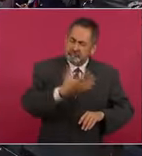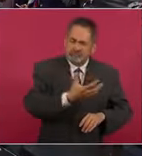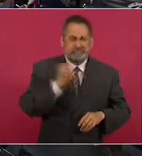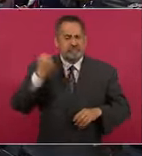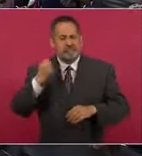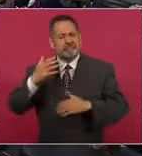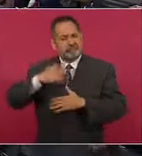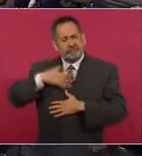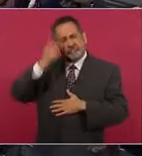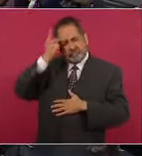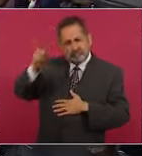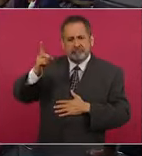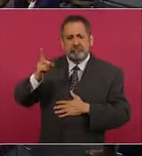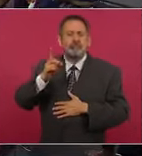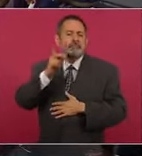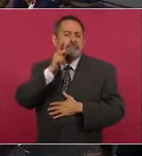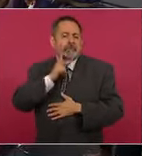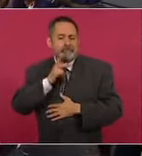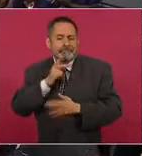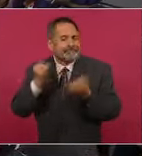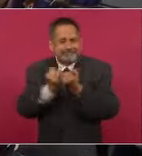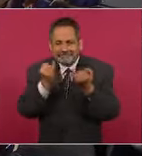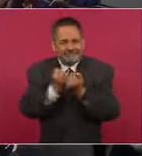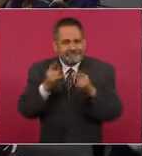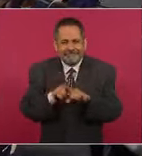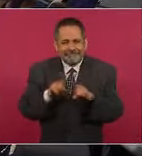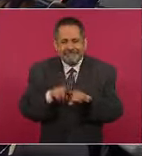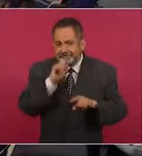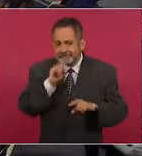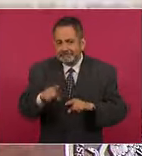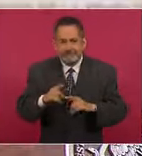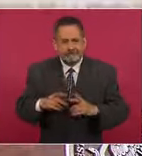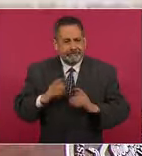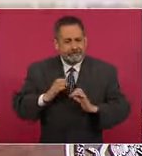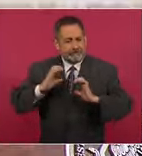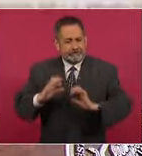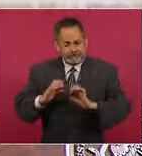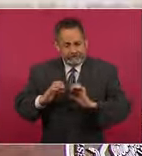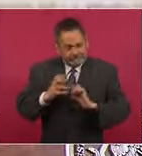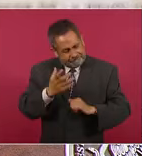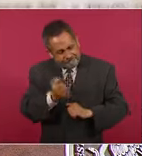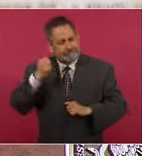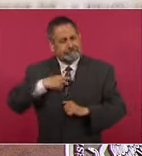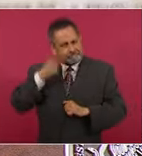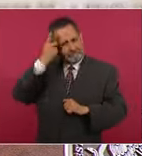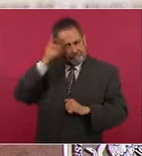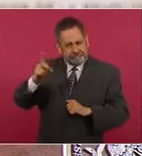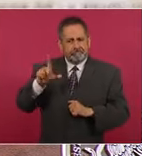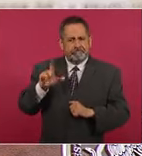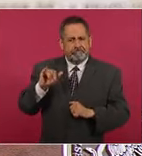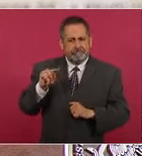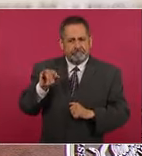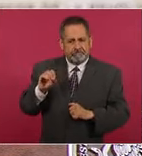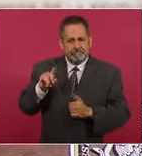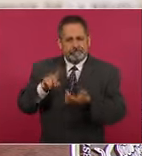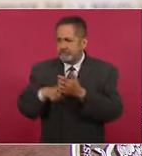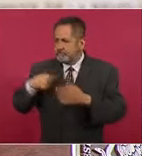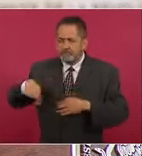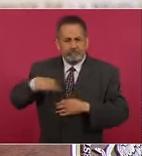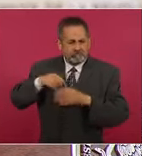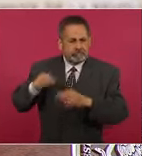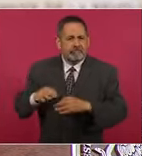Entonces, nosotros tenemos pues que cuidar los bienes de la nación, pero no solo nosotros, y